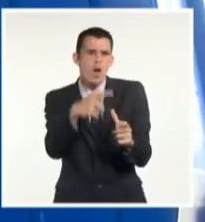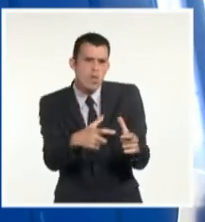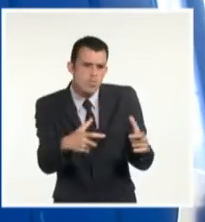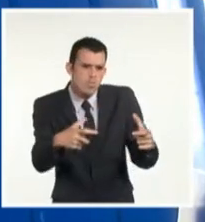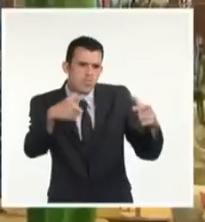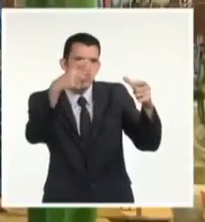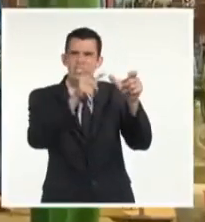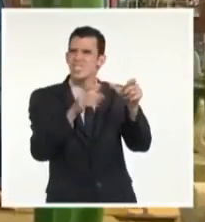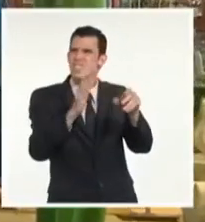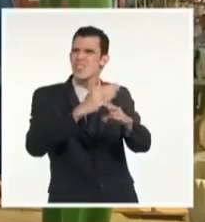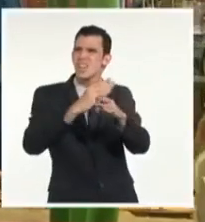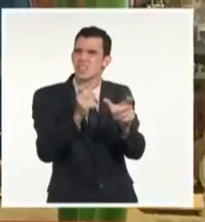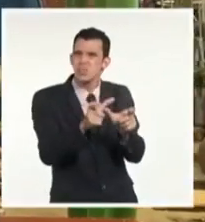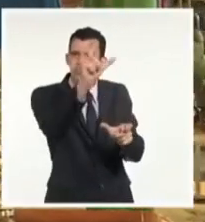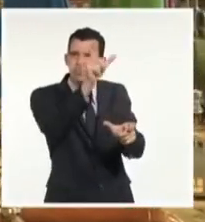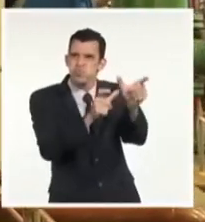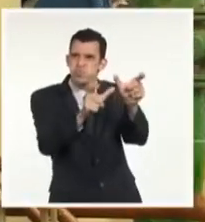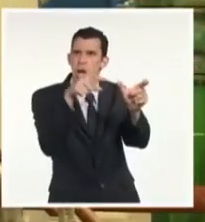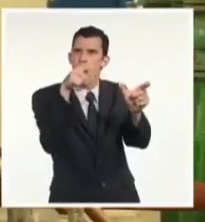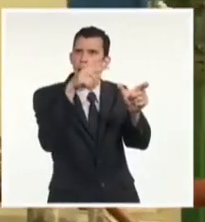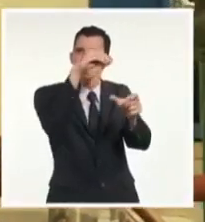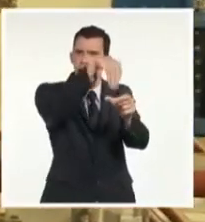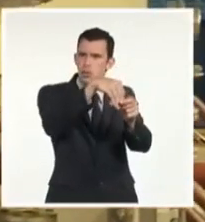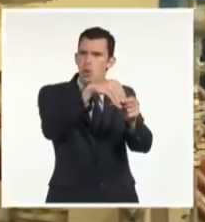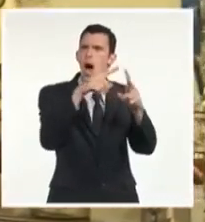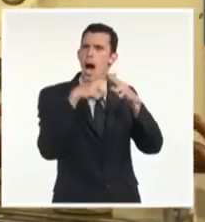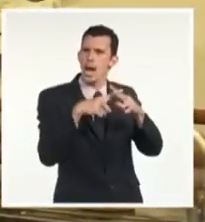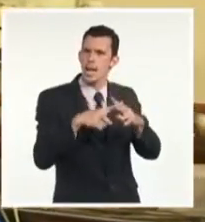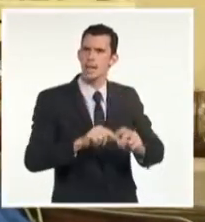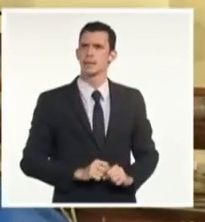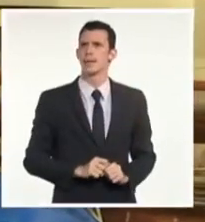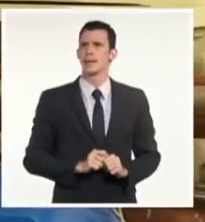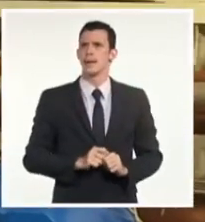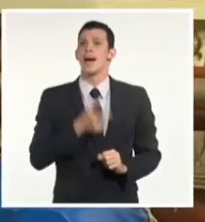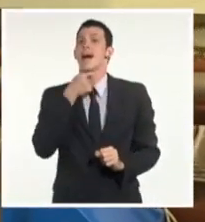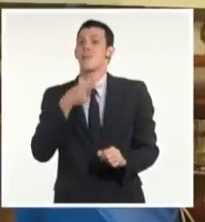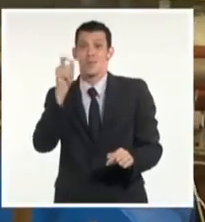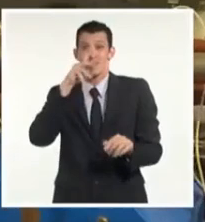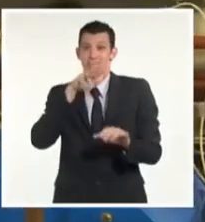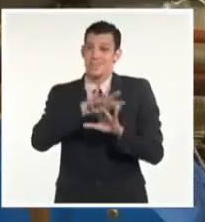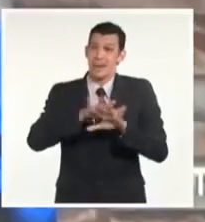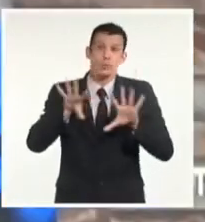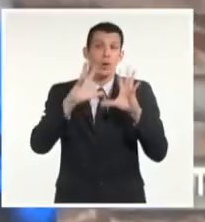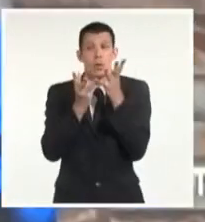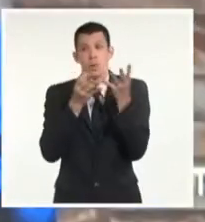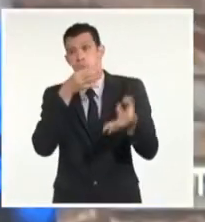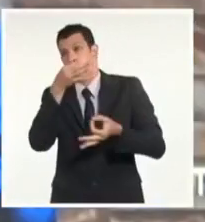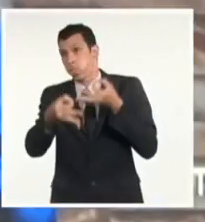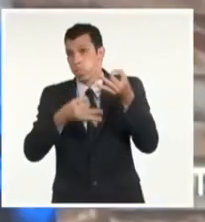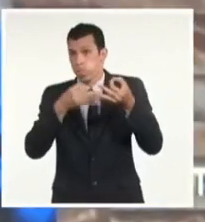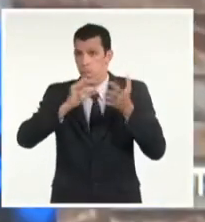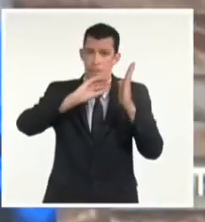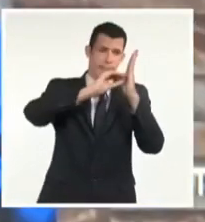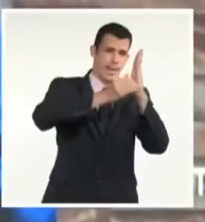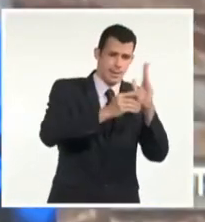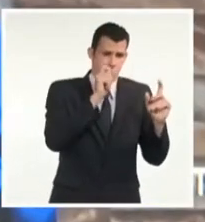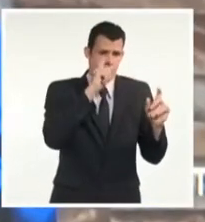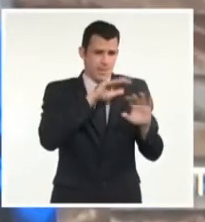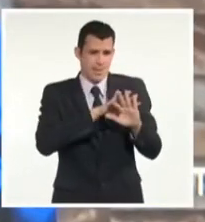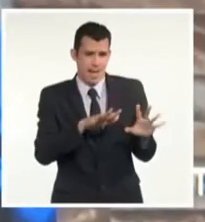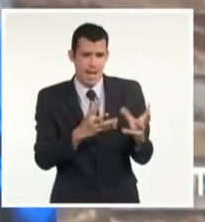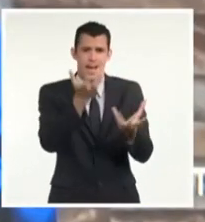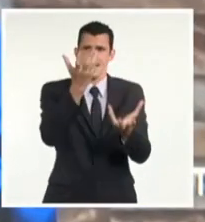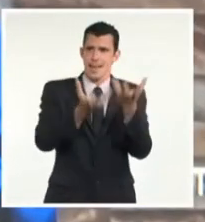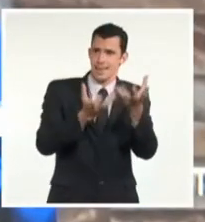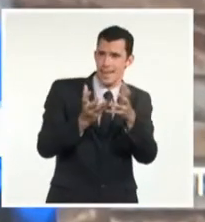trabajos, ¿podrá esta unidad restablecer sus potencias de diseño? Felton 1 garantiza los 250